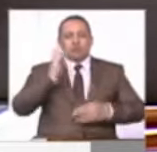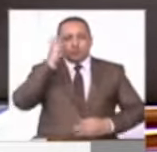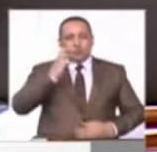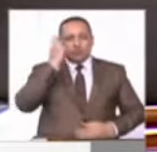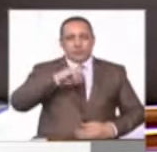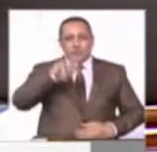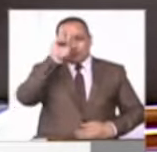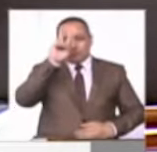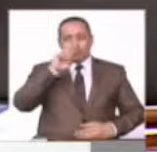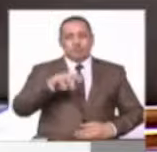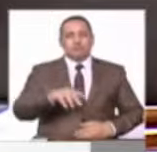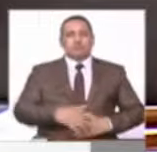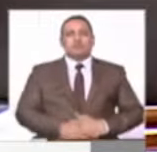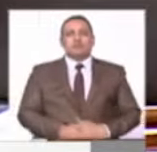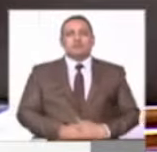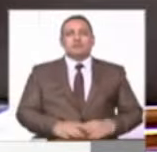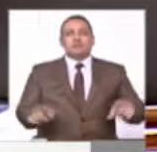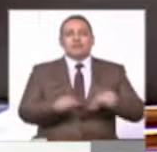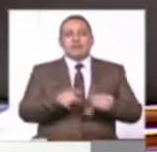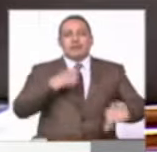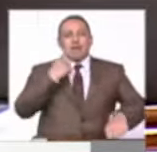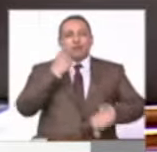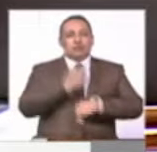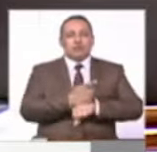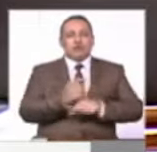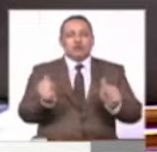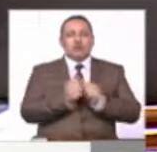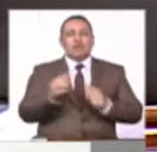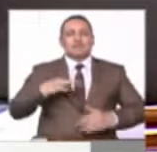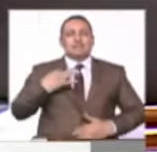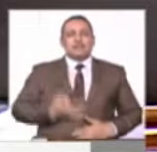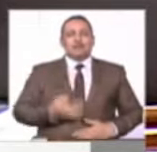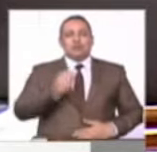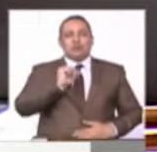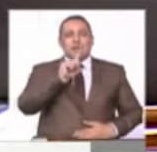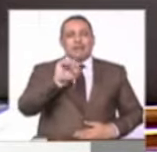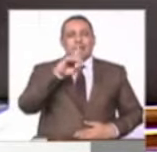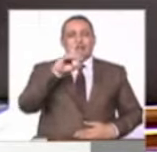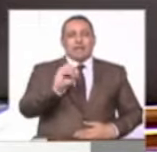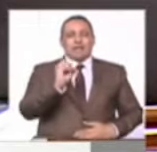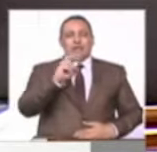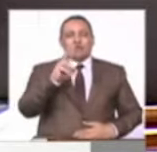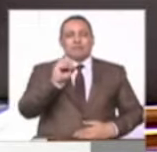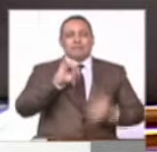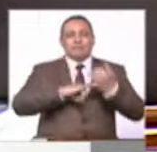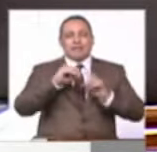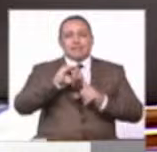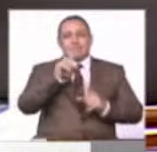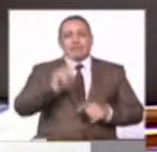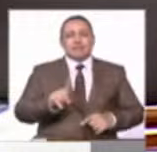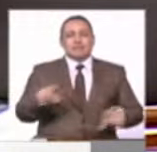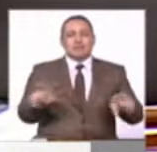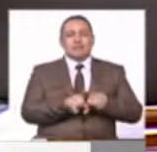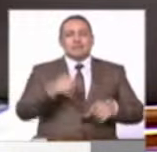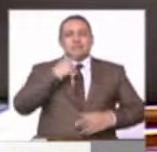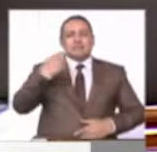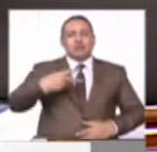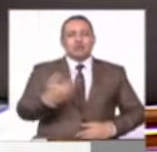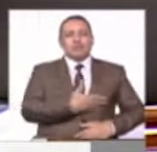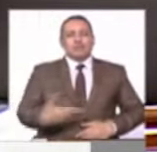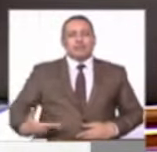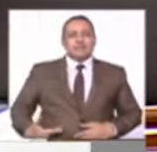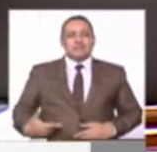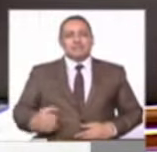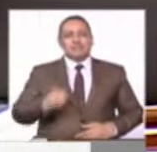política del Estado acusar al Señor Aldo Alejandro Vázquez Ríos vicepresidente de la